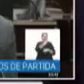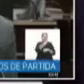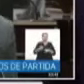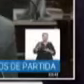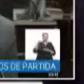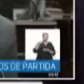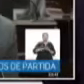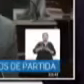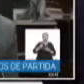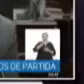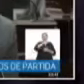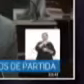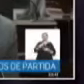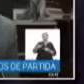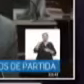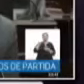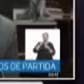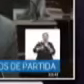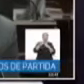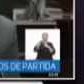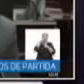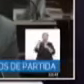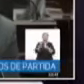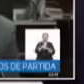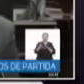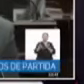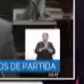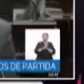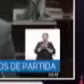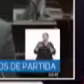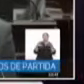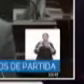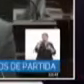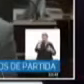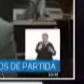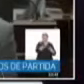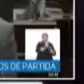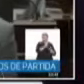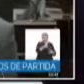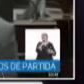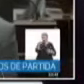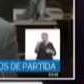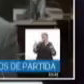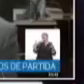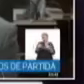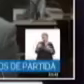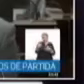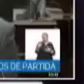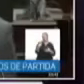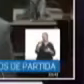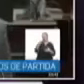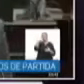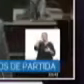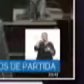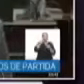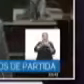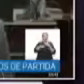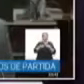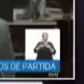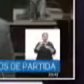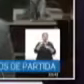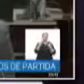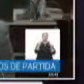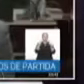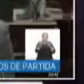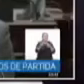una votación ya a nivel general y después quedará todavía un largo debate sobre el articulado. Pero hay que recordar que